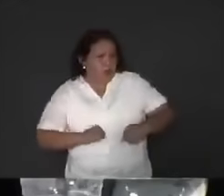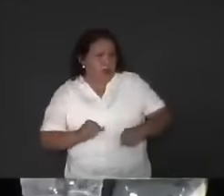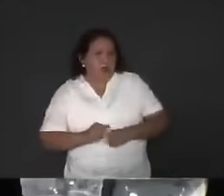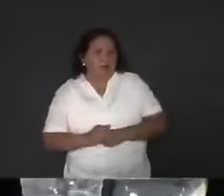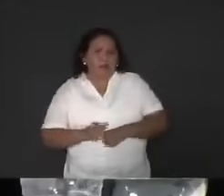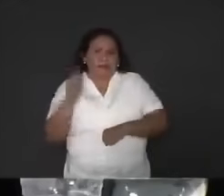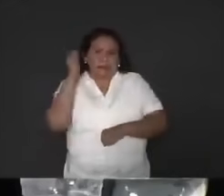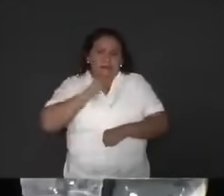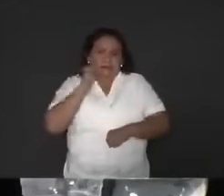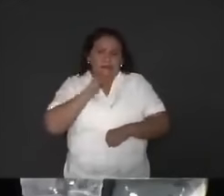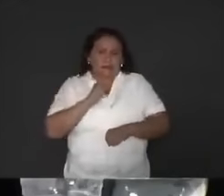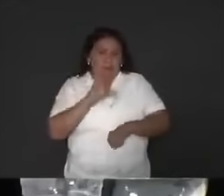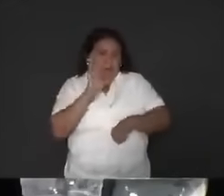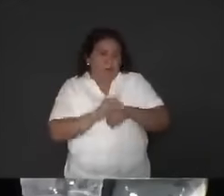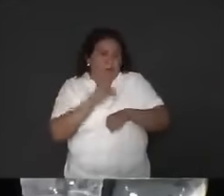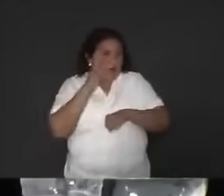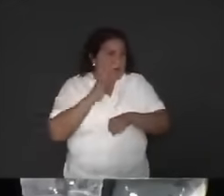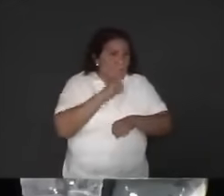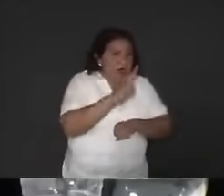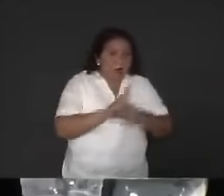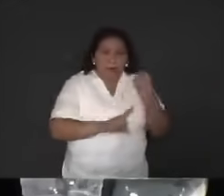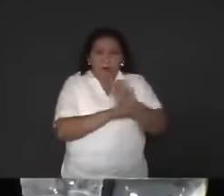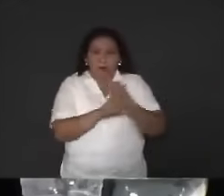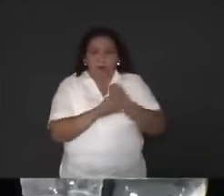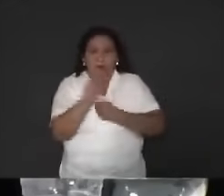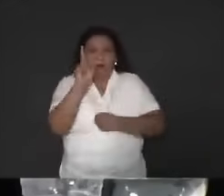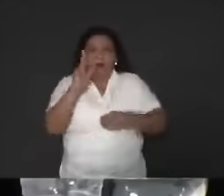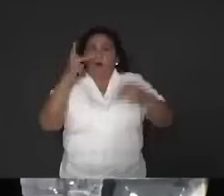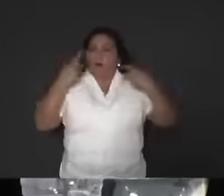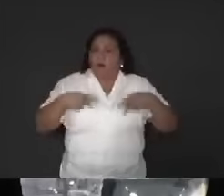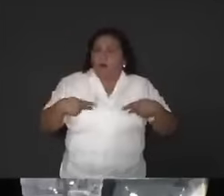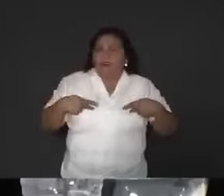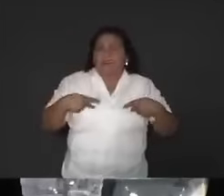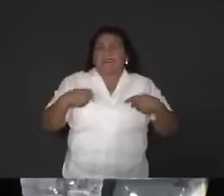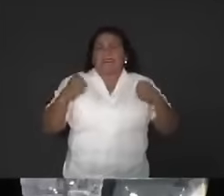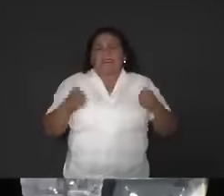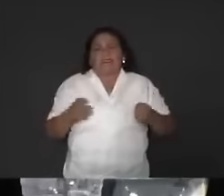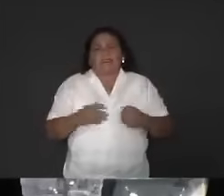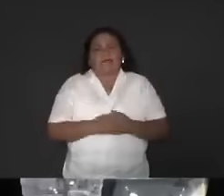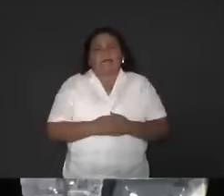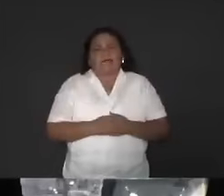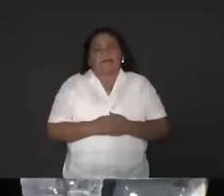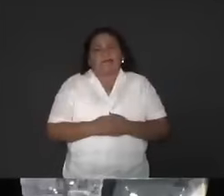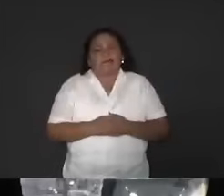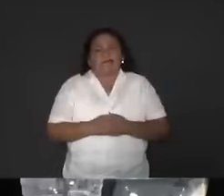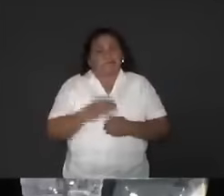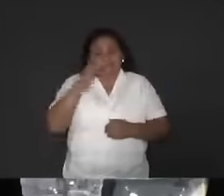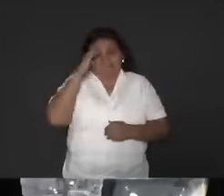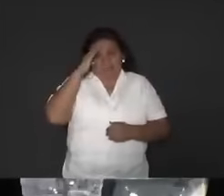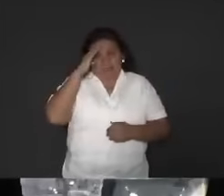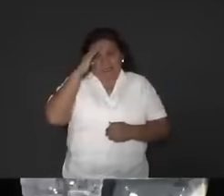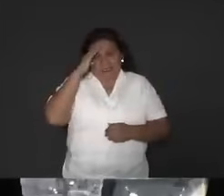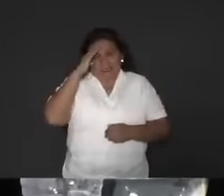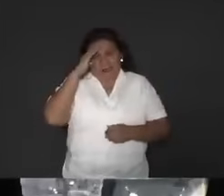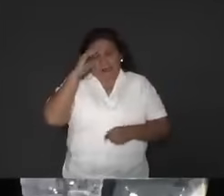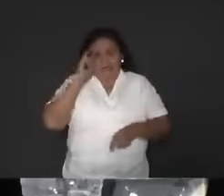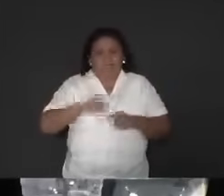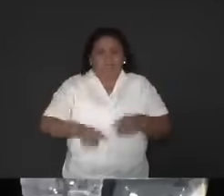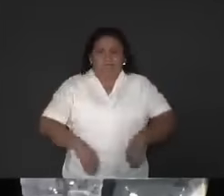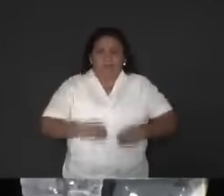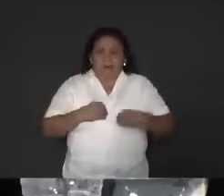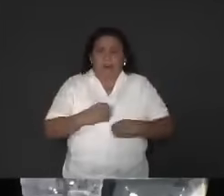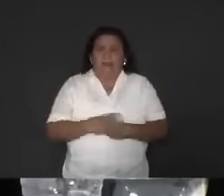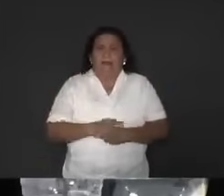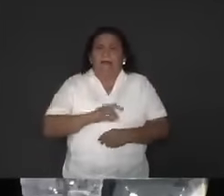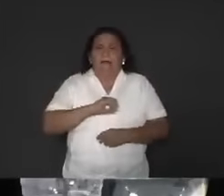nos enseñen a detectar los problemas cuando una persona está planeando suicidarse. Es muy importante esto. El